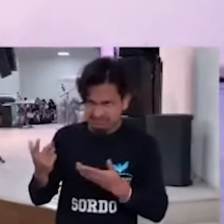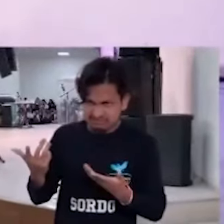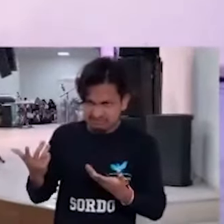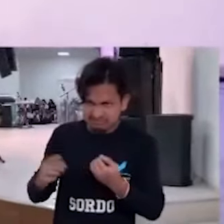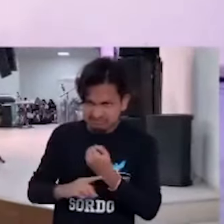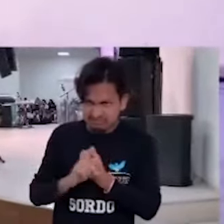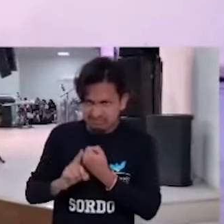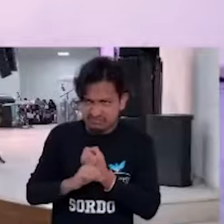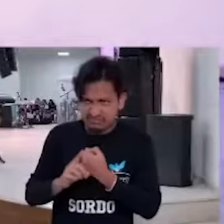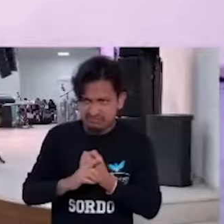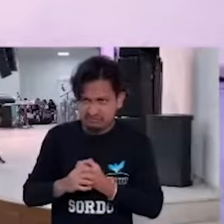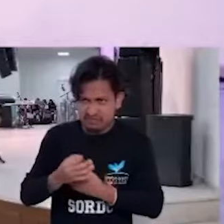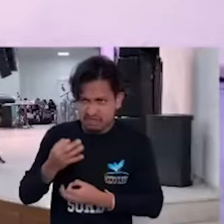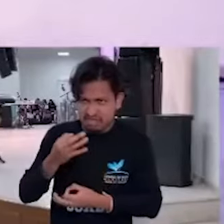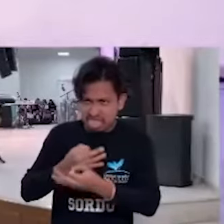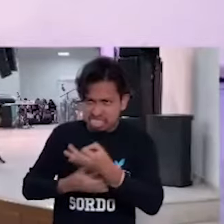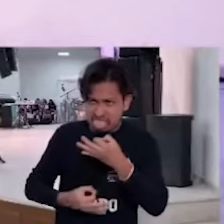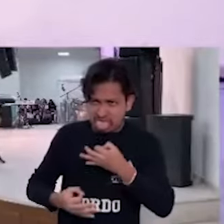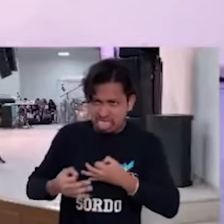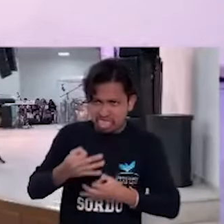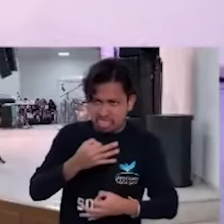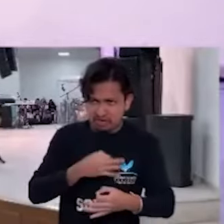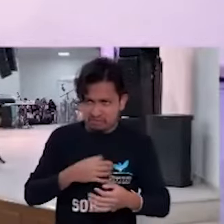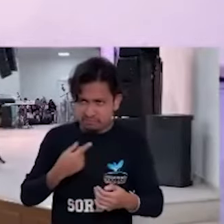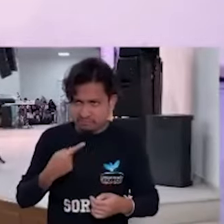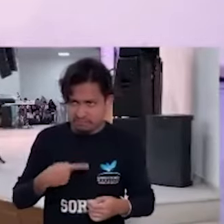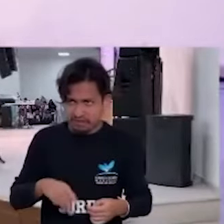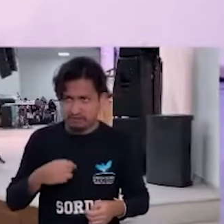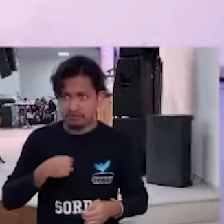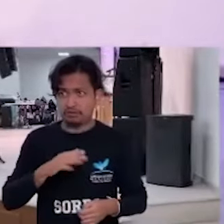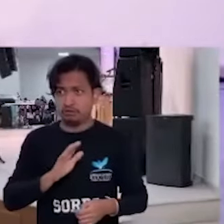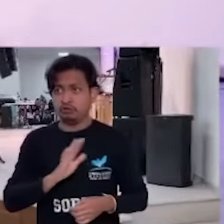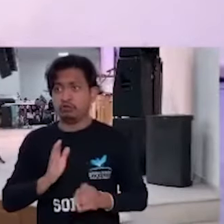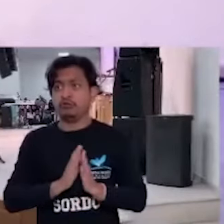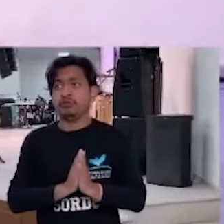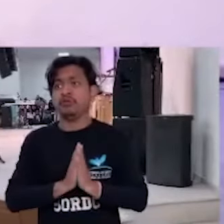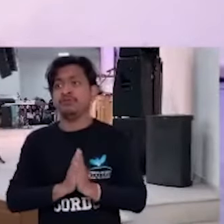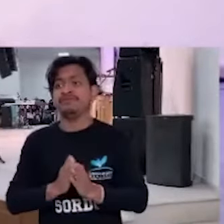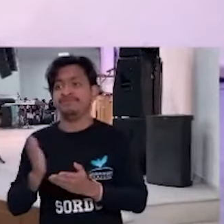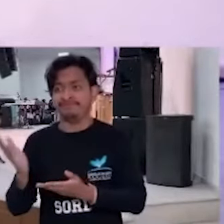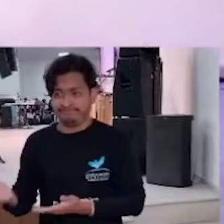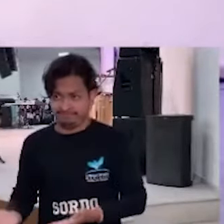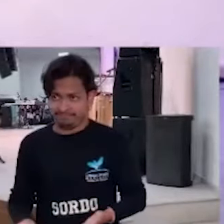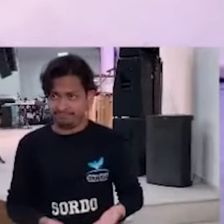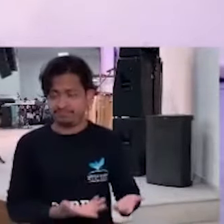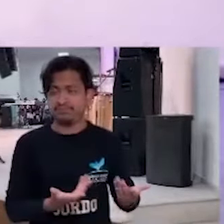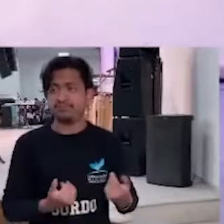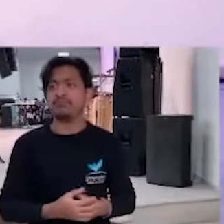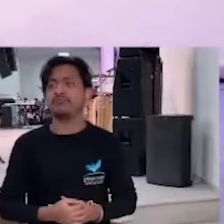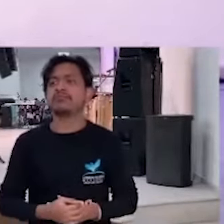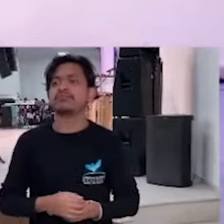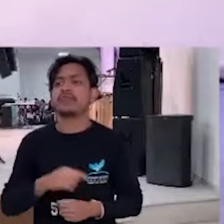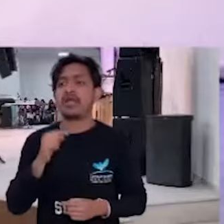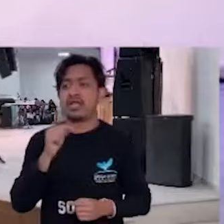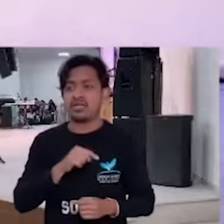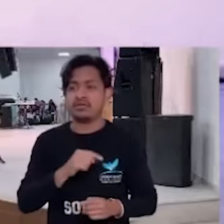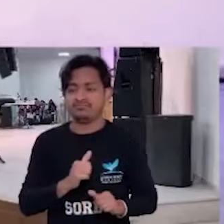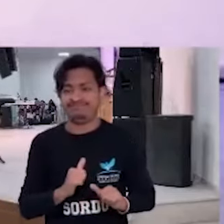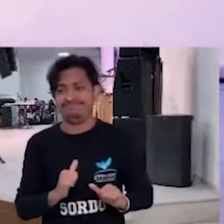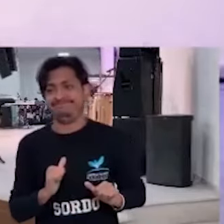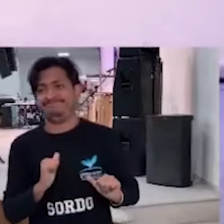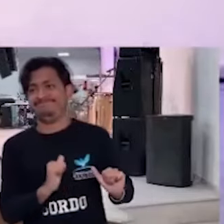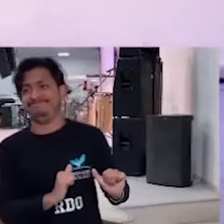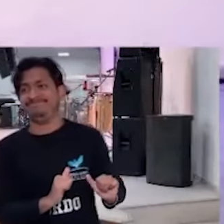es propio que yo esté escuchando esas cosas, así que te lo canalizo. Y eso es cerrarle puertas al enemigo. Y eso es